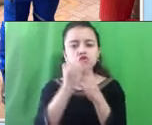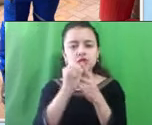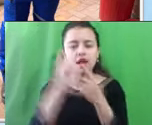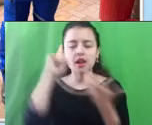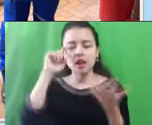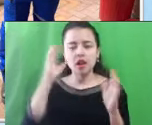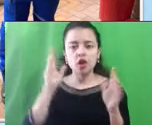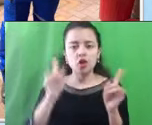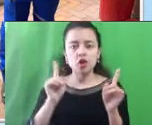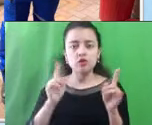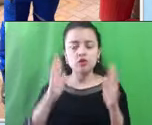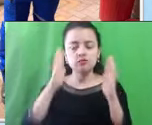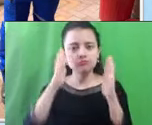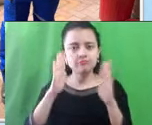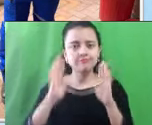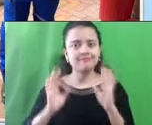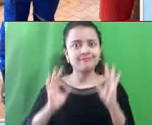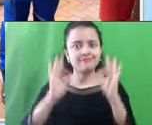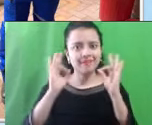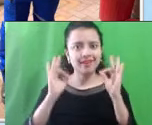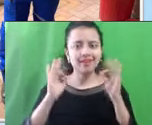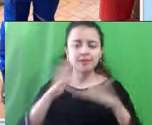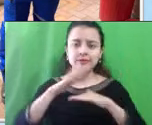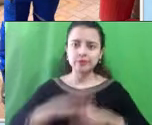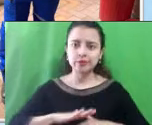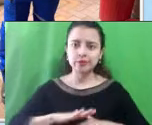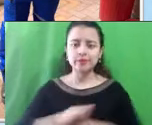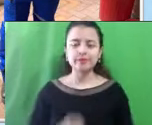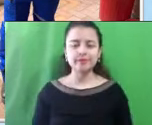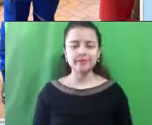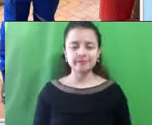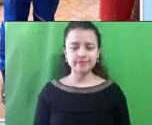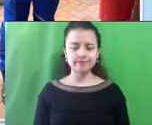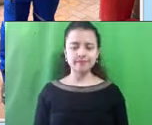garantía del ambiente de trabajo seguro.